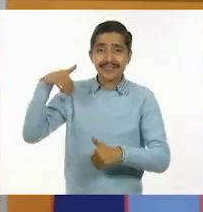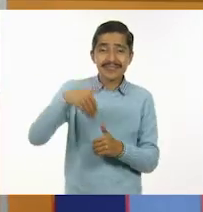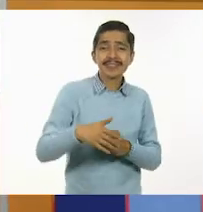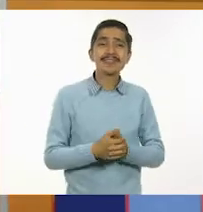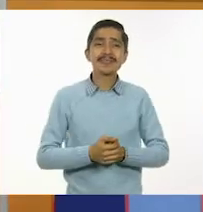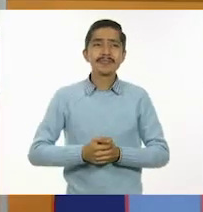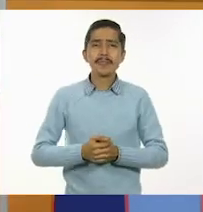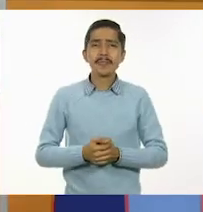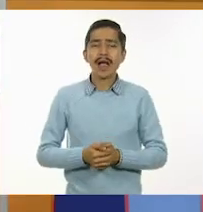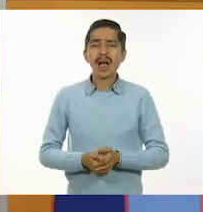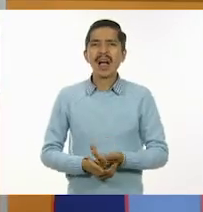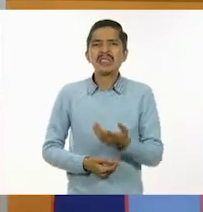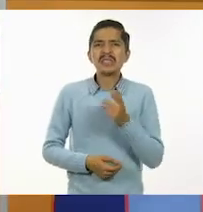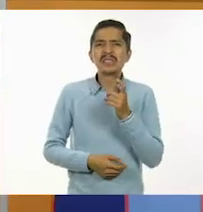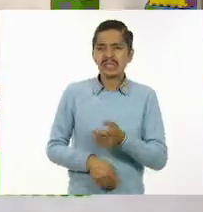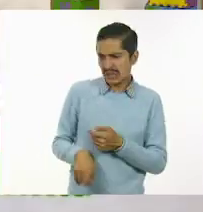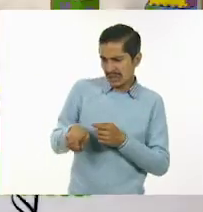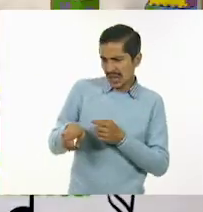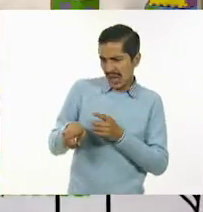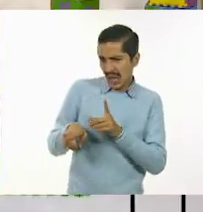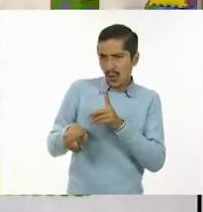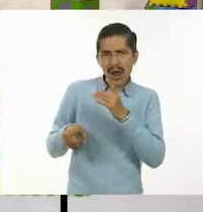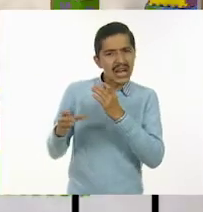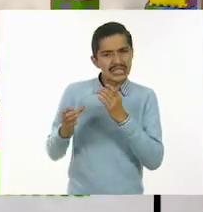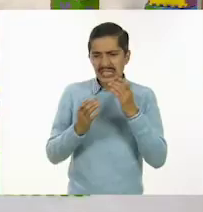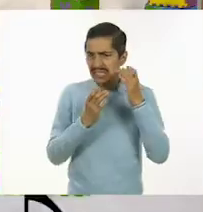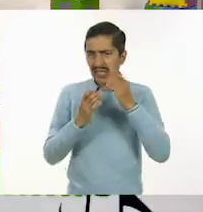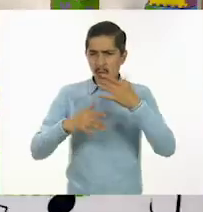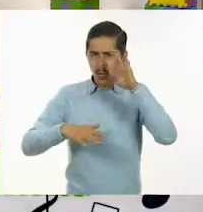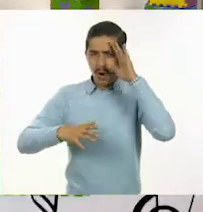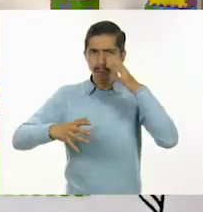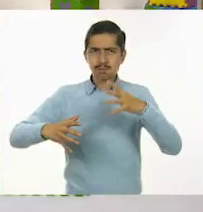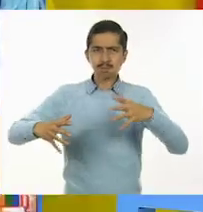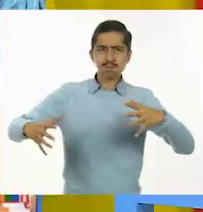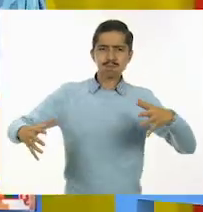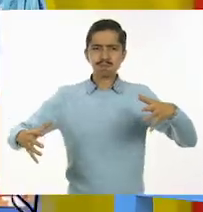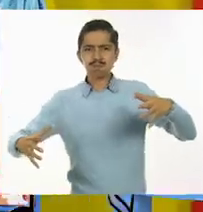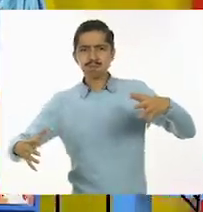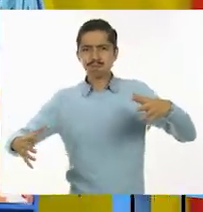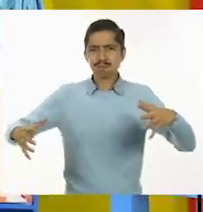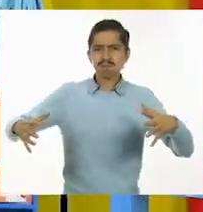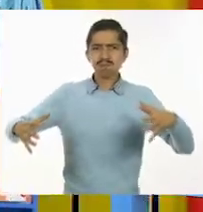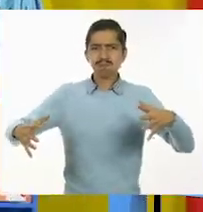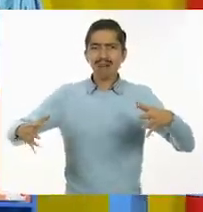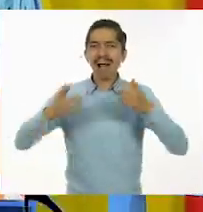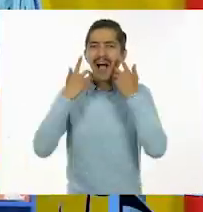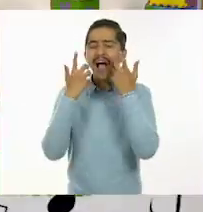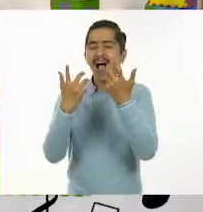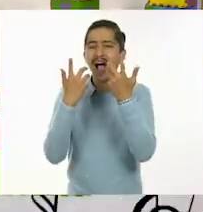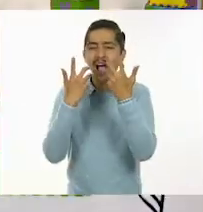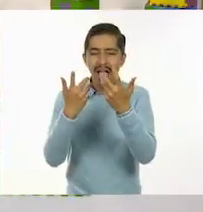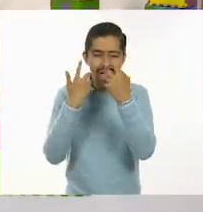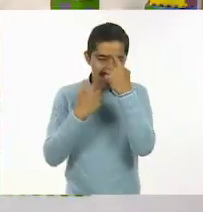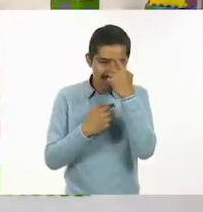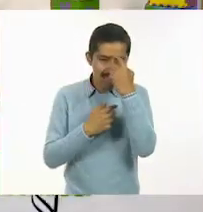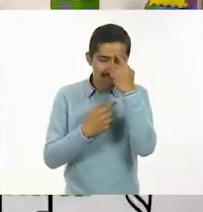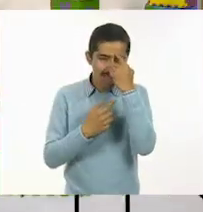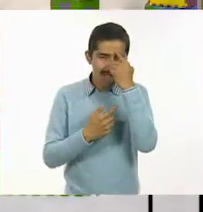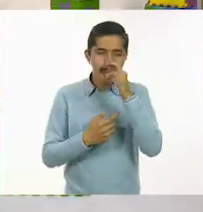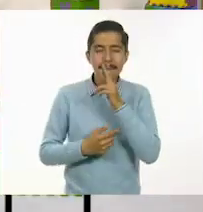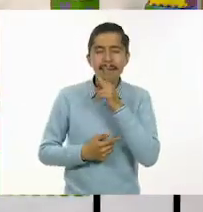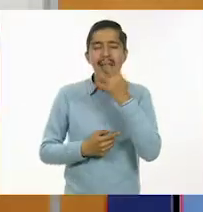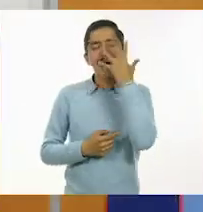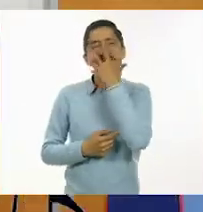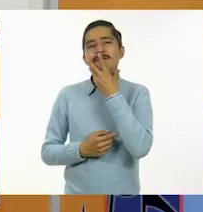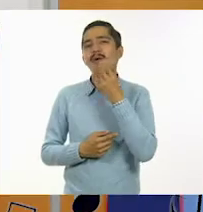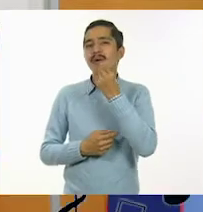sandía. Era una sandía gorda, gorda, gorda. ¿Qué quería ser la más bella del mundo?